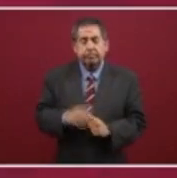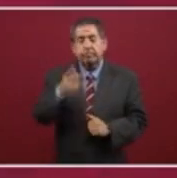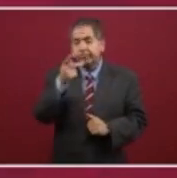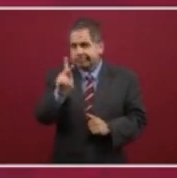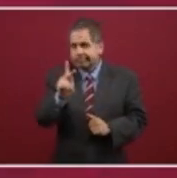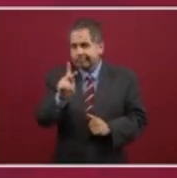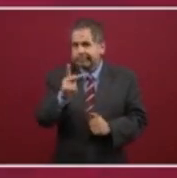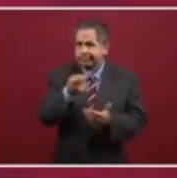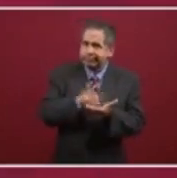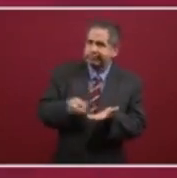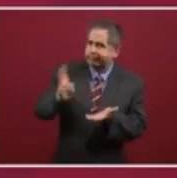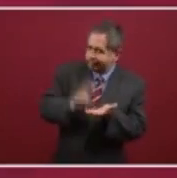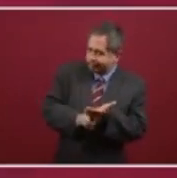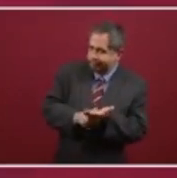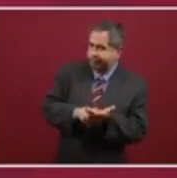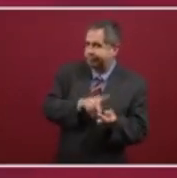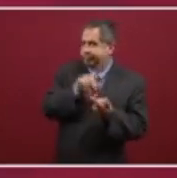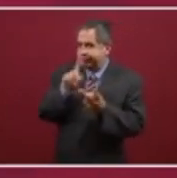Pero al mismo tiempo